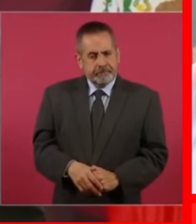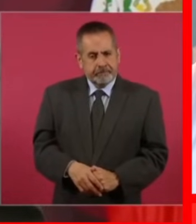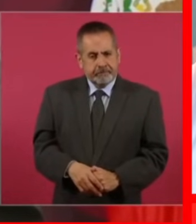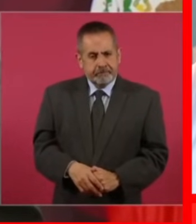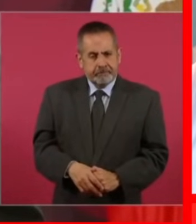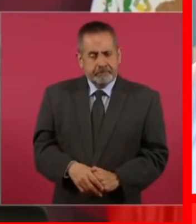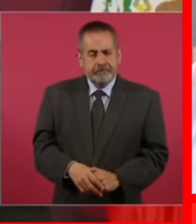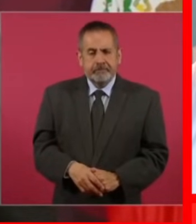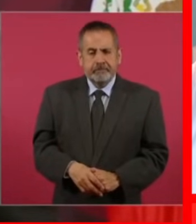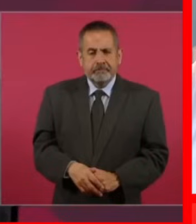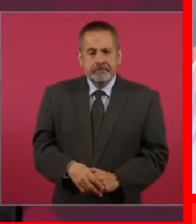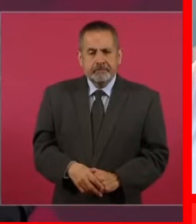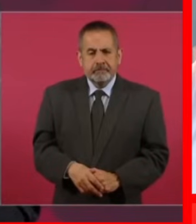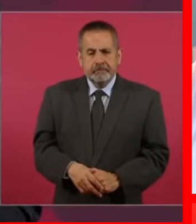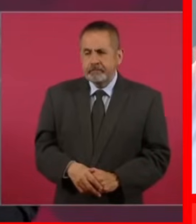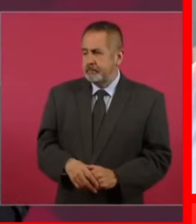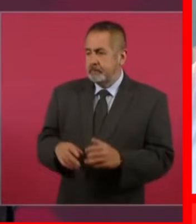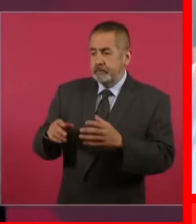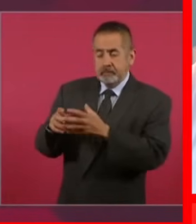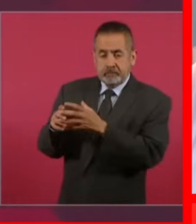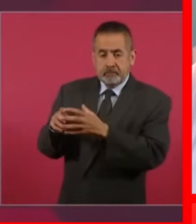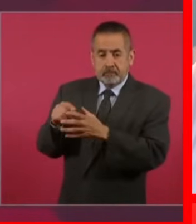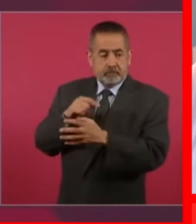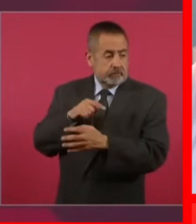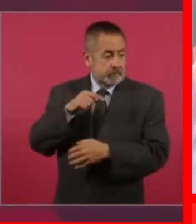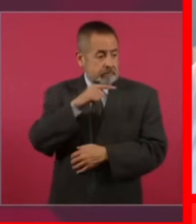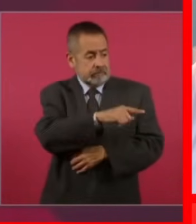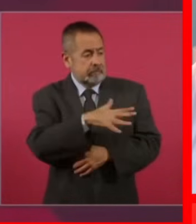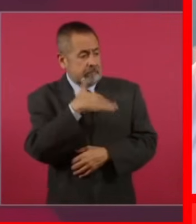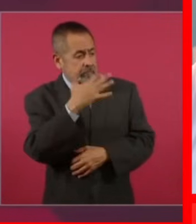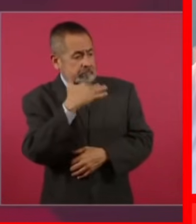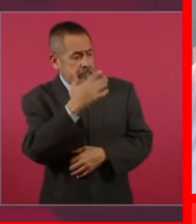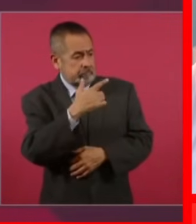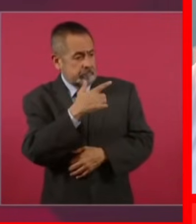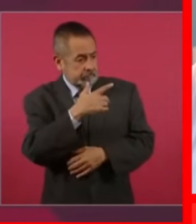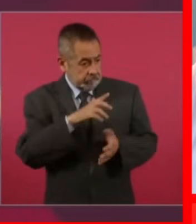a el bloque conservador corrupto.